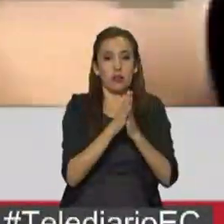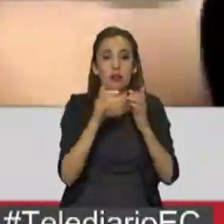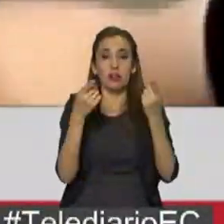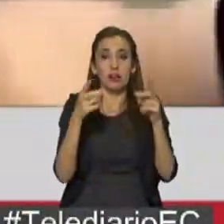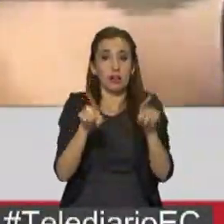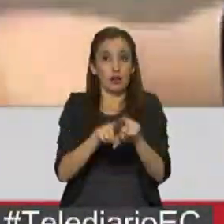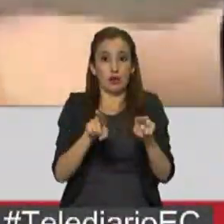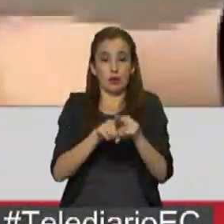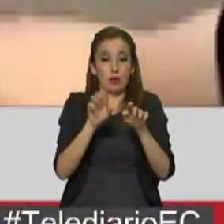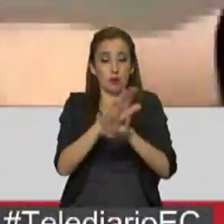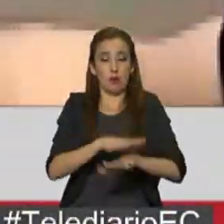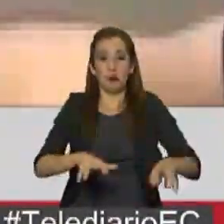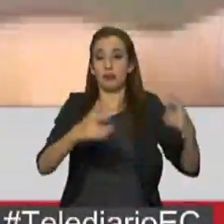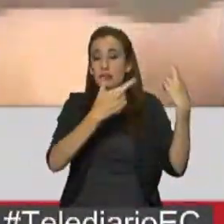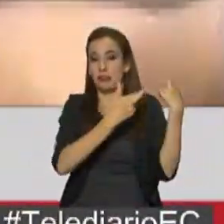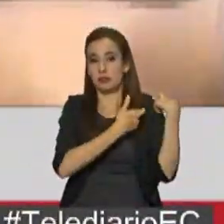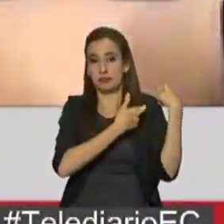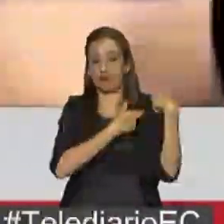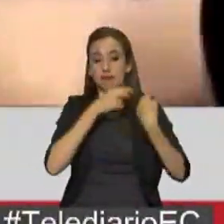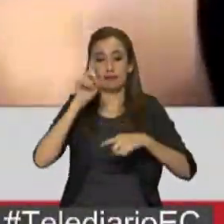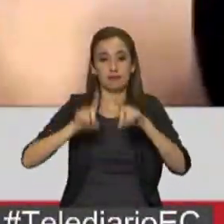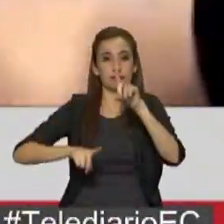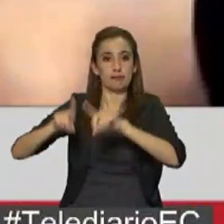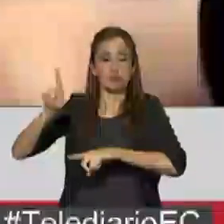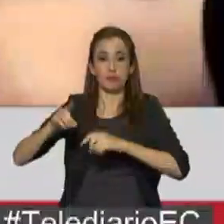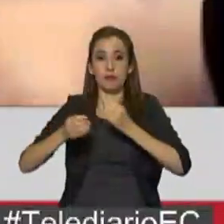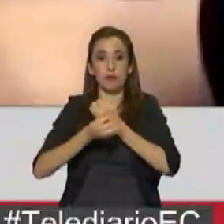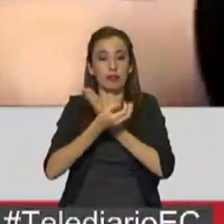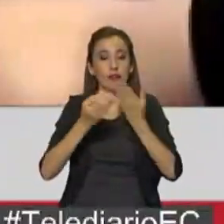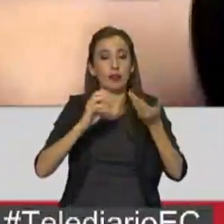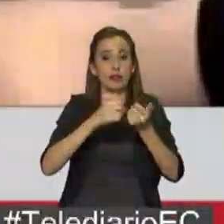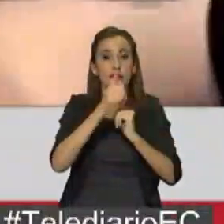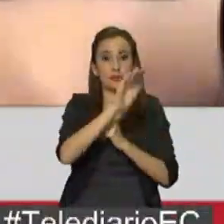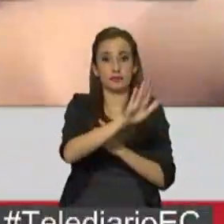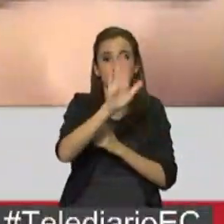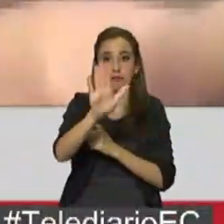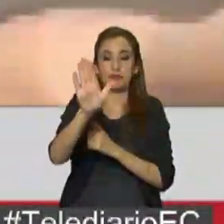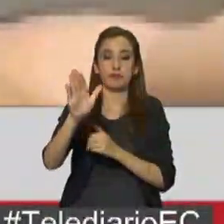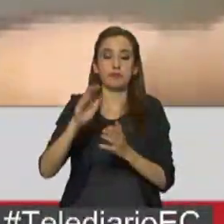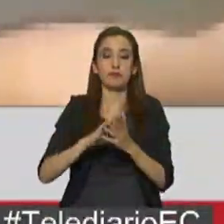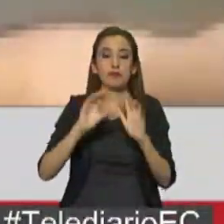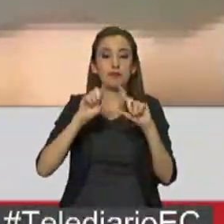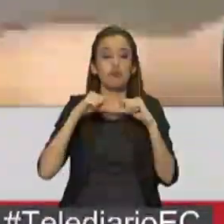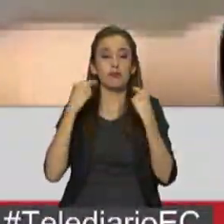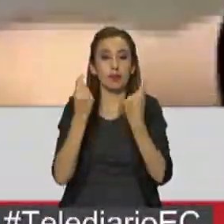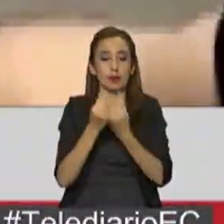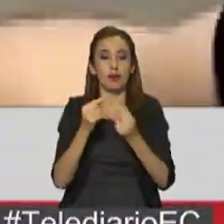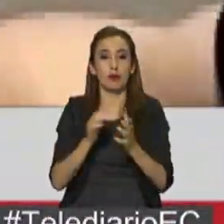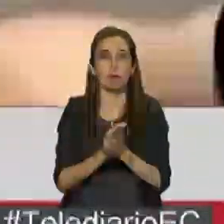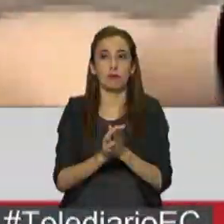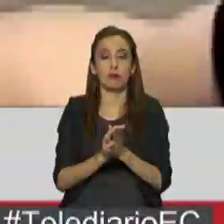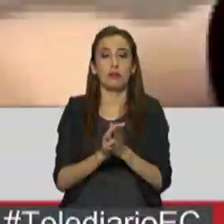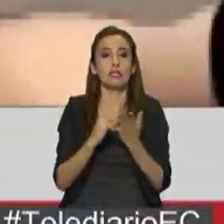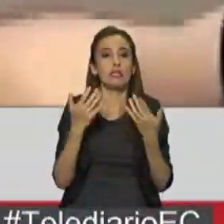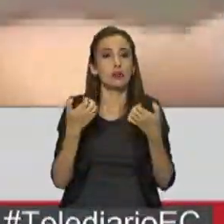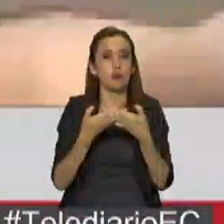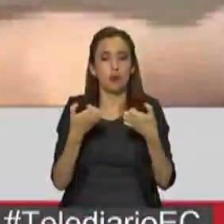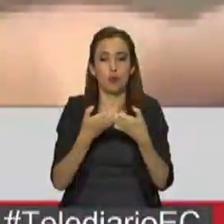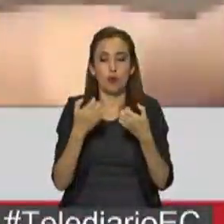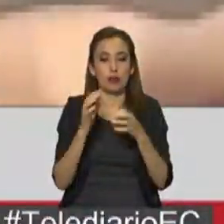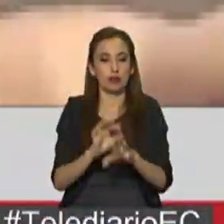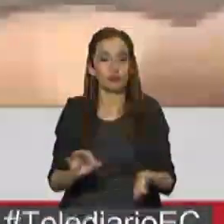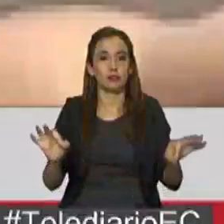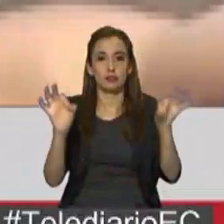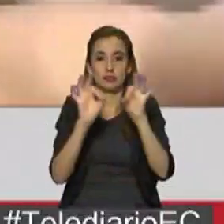de responsabilidad las tareas asignadas a cada unidad operacional a cada uno como profesional cada equipo que